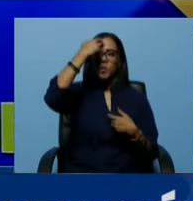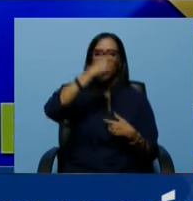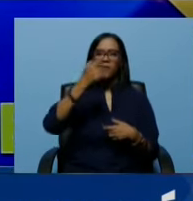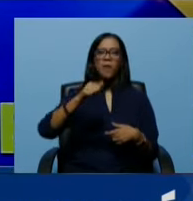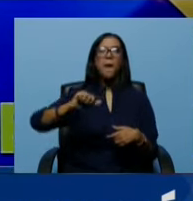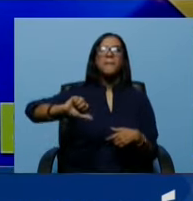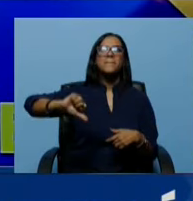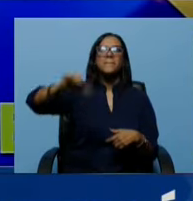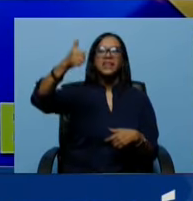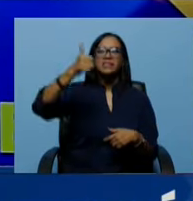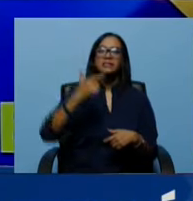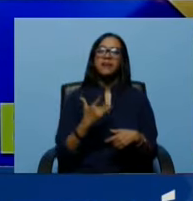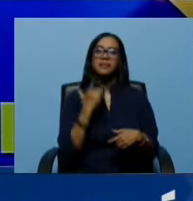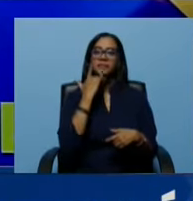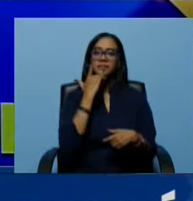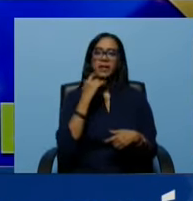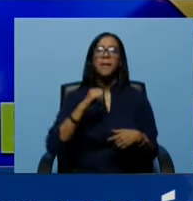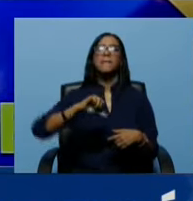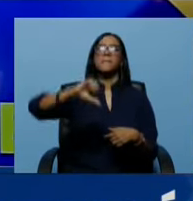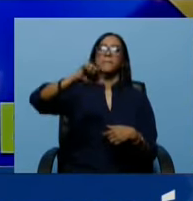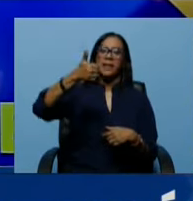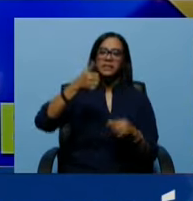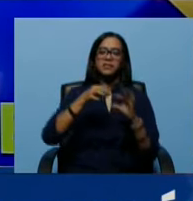máxima valentía, máxima unión,